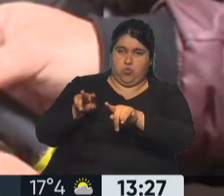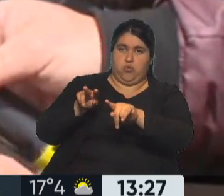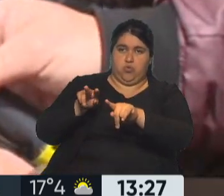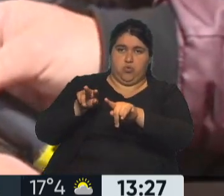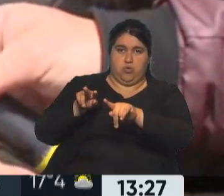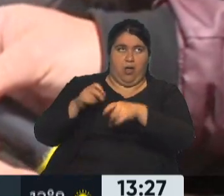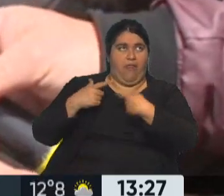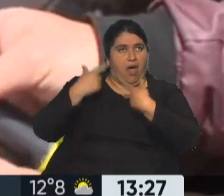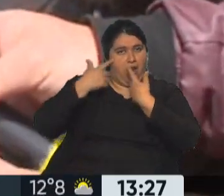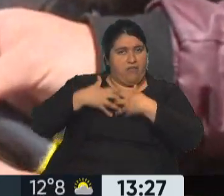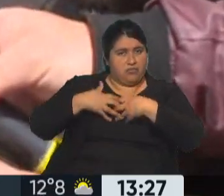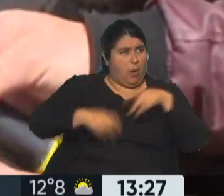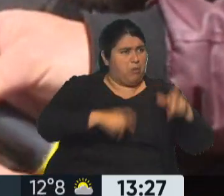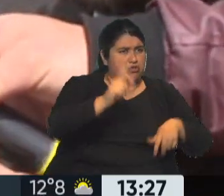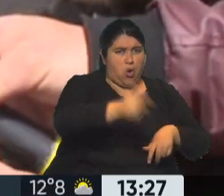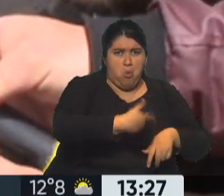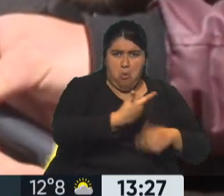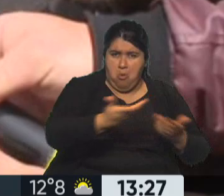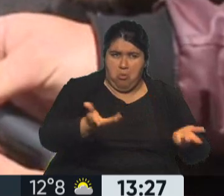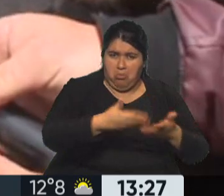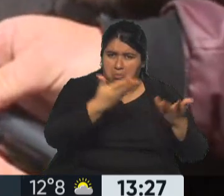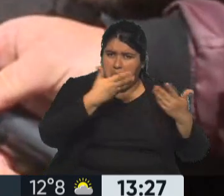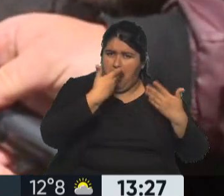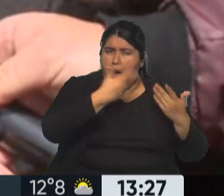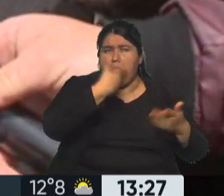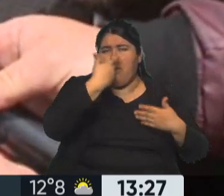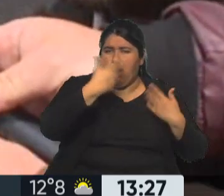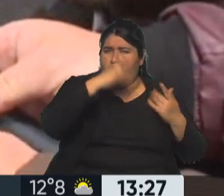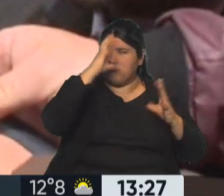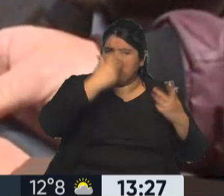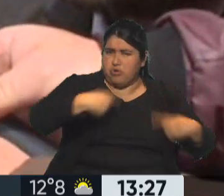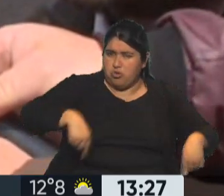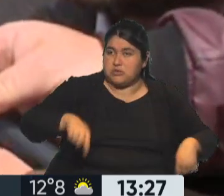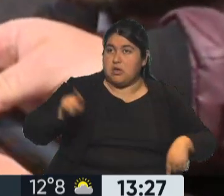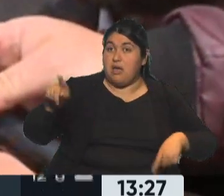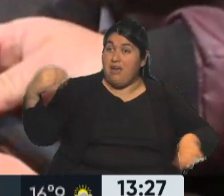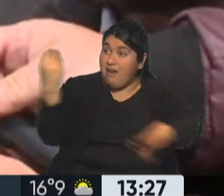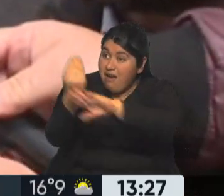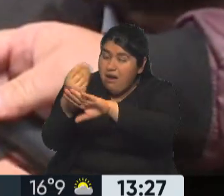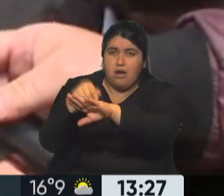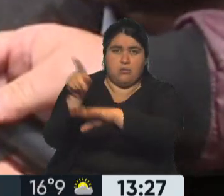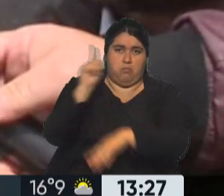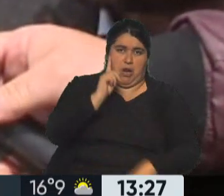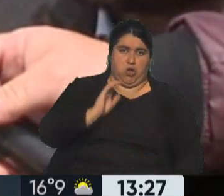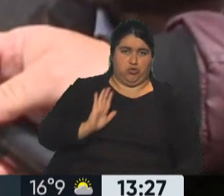hacer reflexionar, y lo tiene que hacer reflexionar a él, que no puede tratar de esa manera indigna